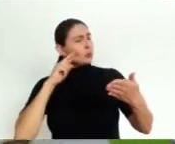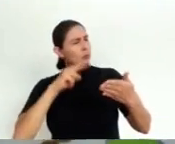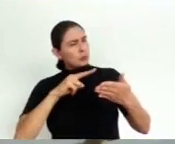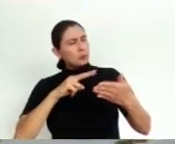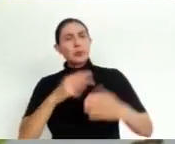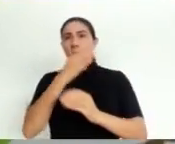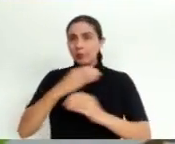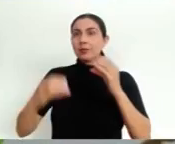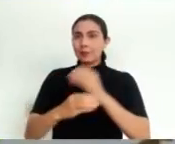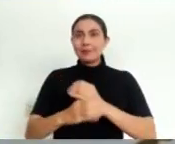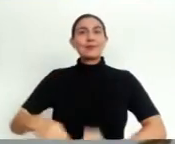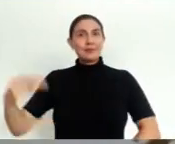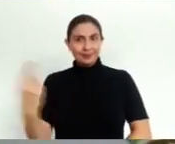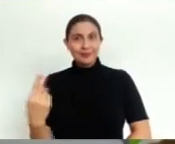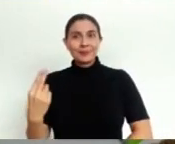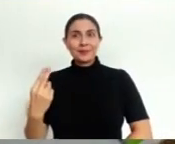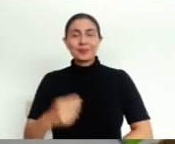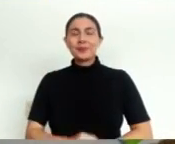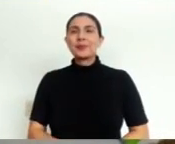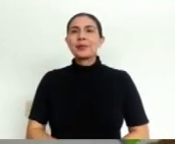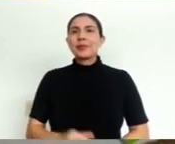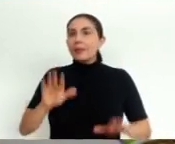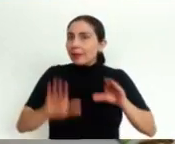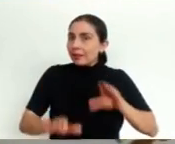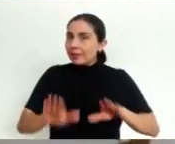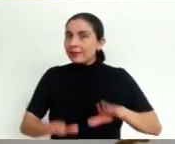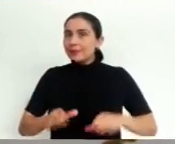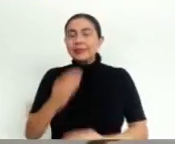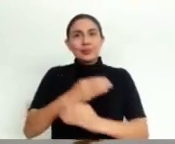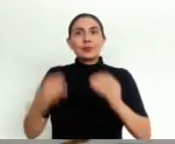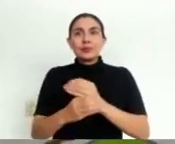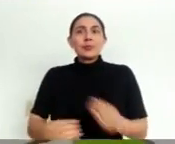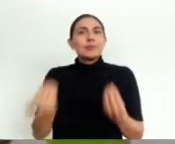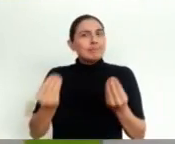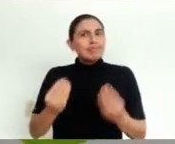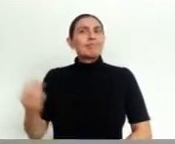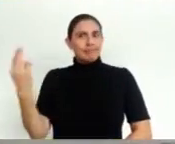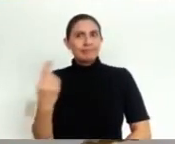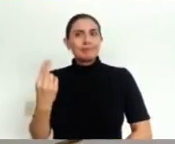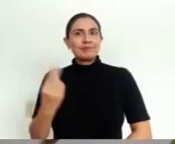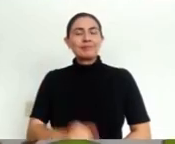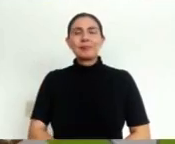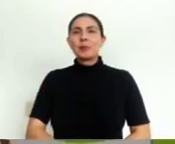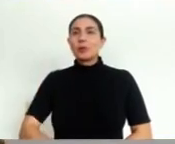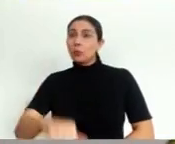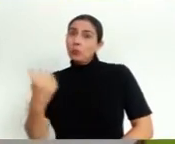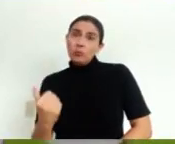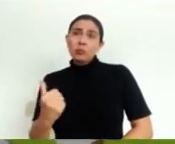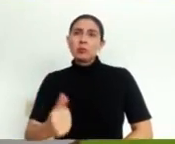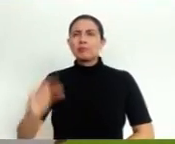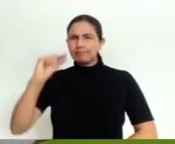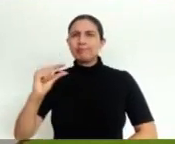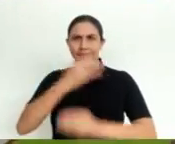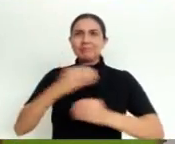una receta para saber qué ingredientes mezclar. A veces hay recetas que tienen muchos ingredientes y otras